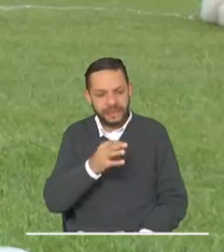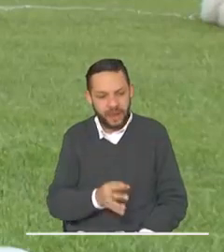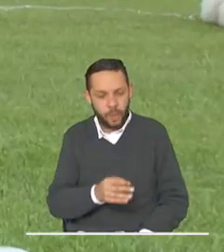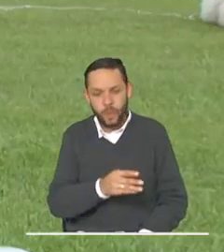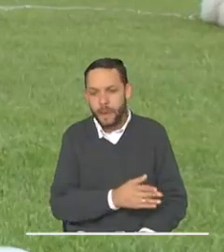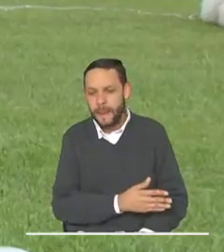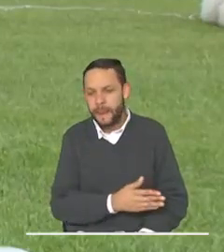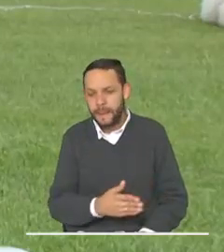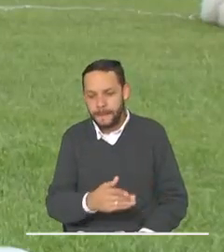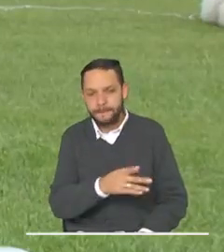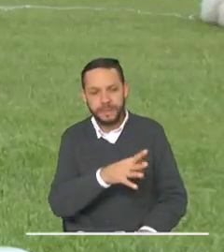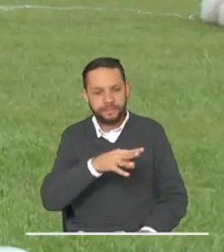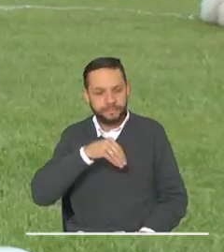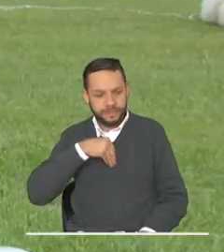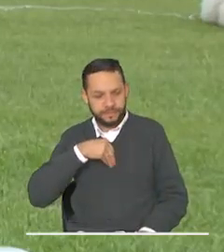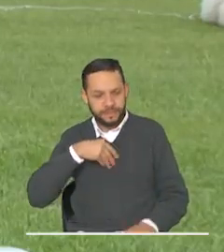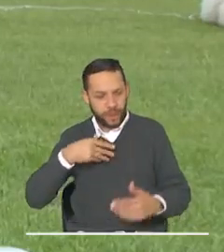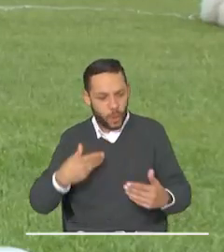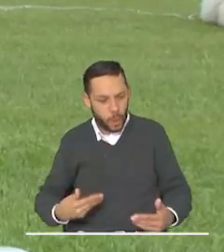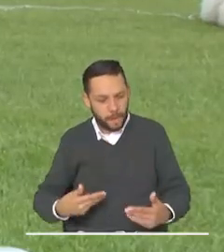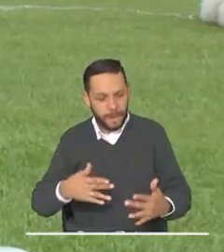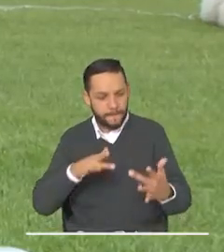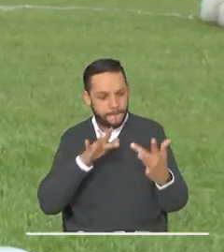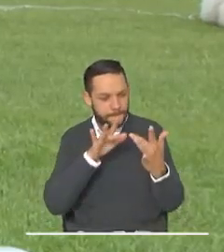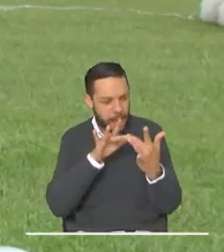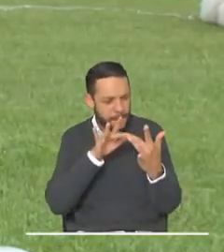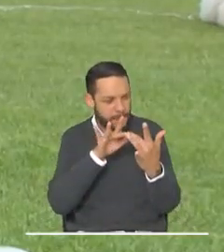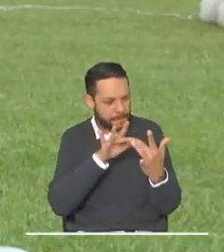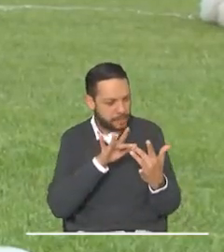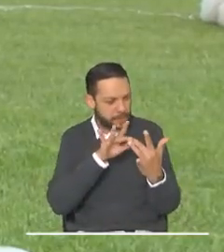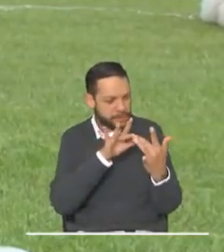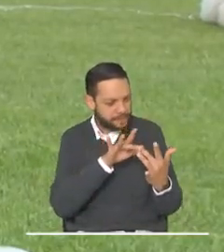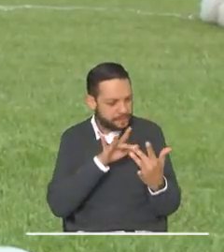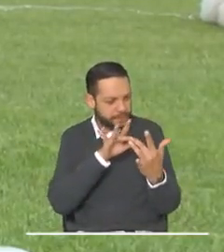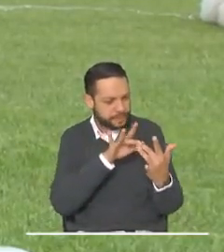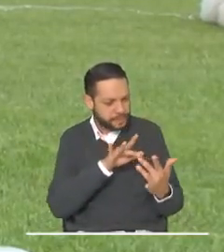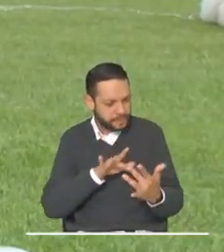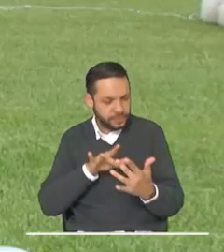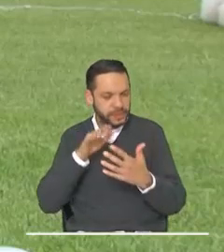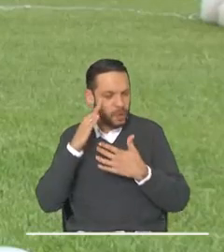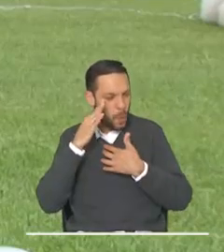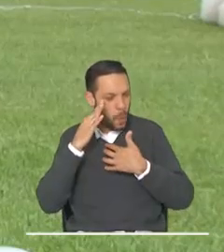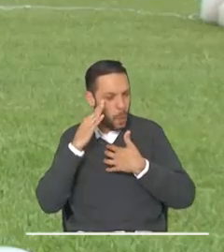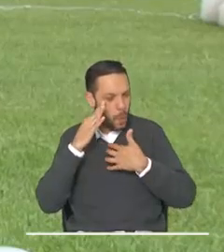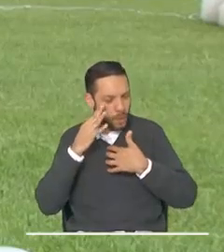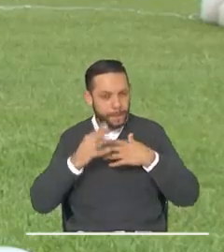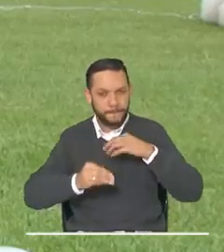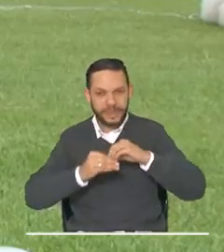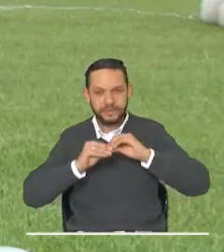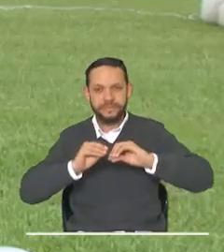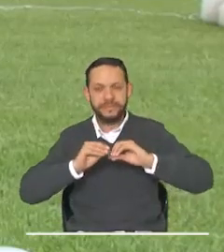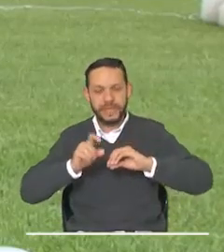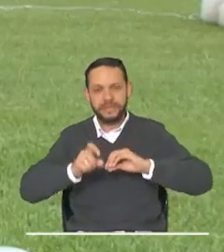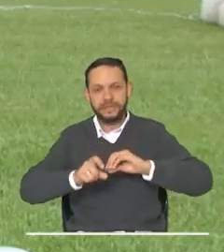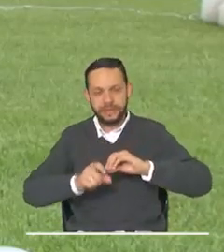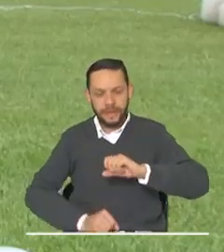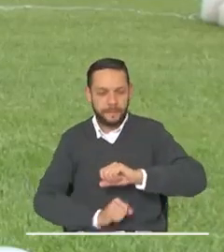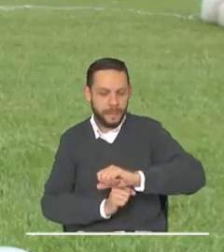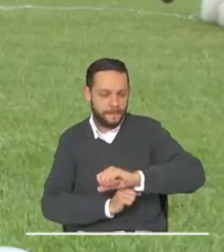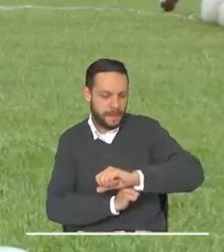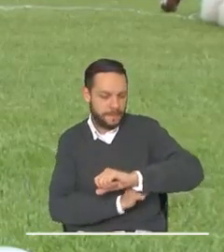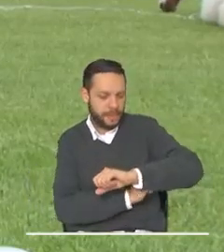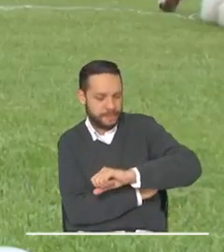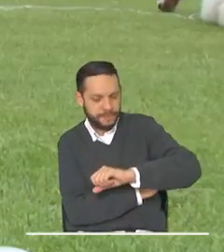a reconocer lo que realmente está sucediendo desde un estado de conciencia lo hablamos aquí en este proyecto